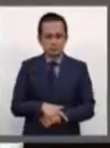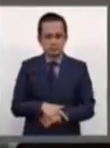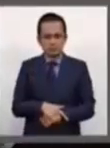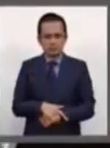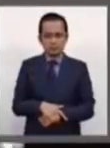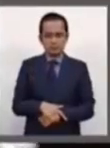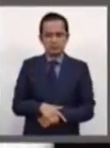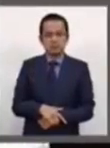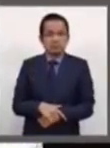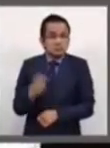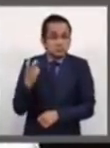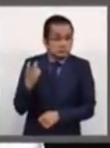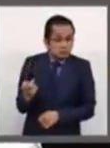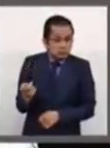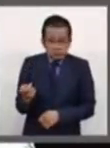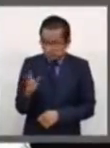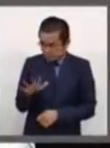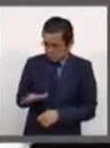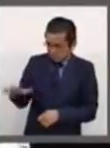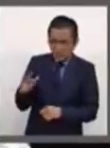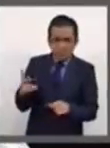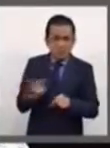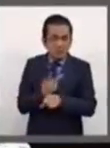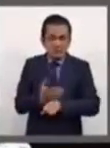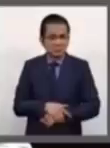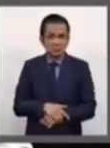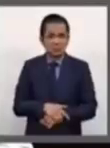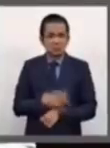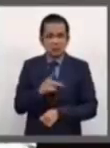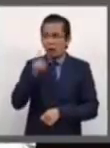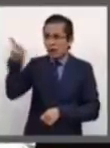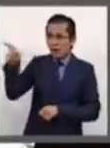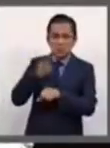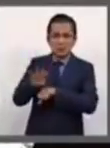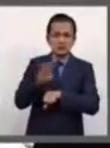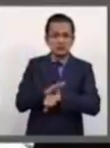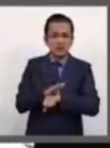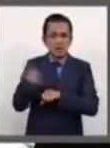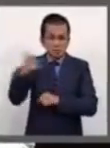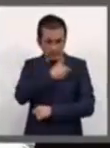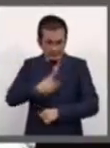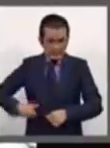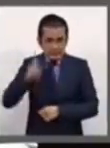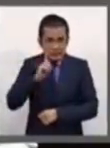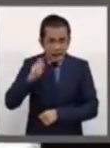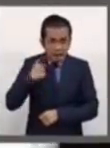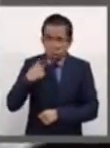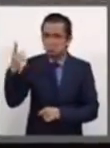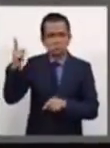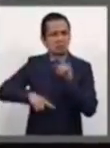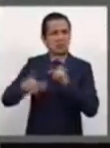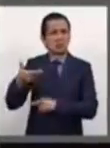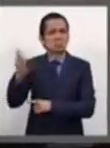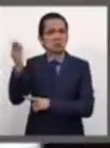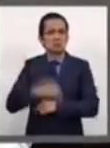Por menos de esto, en Brasil destituyeron a la presidenta. En Perú,